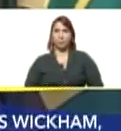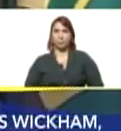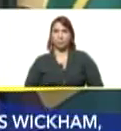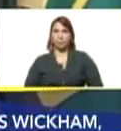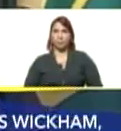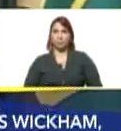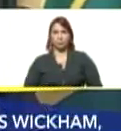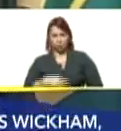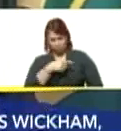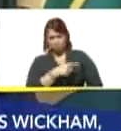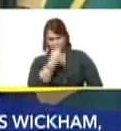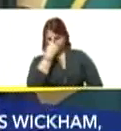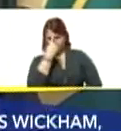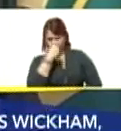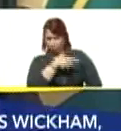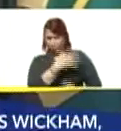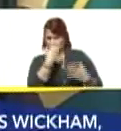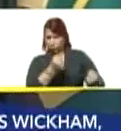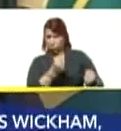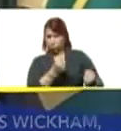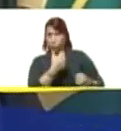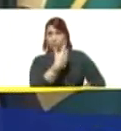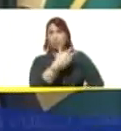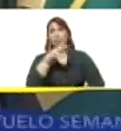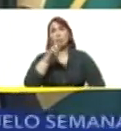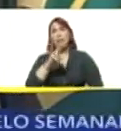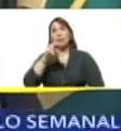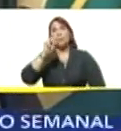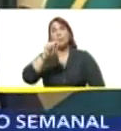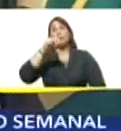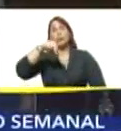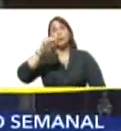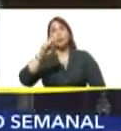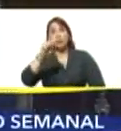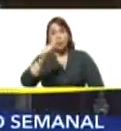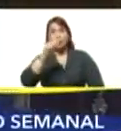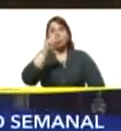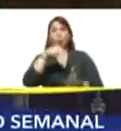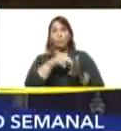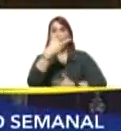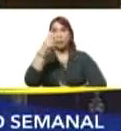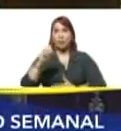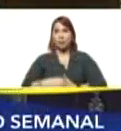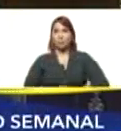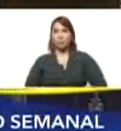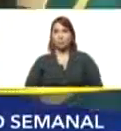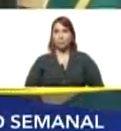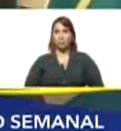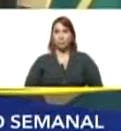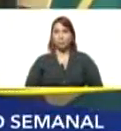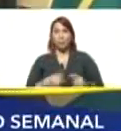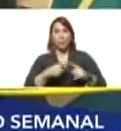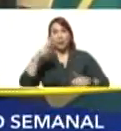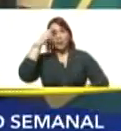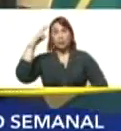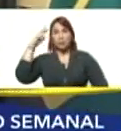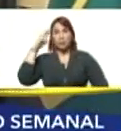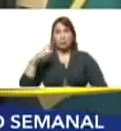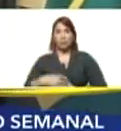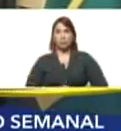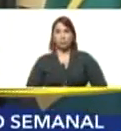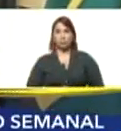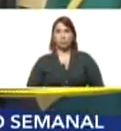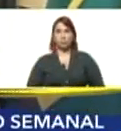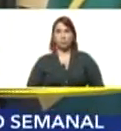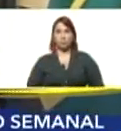Usted me entiende, ¿verdad? Las 3R.NET 2030 para que la Cancillería